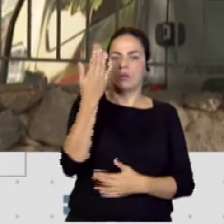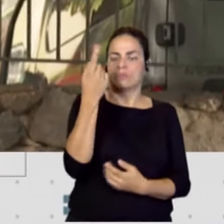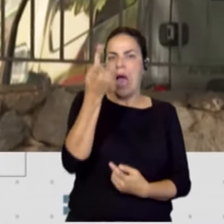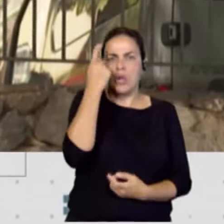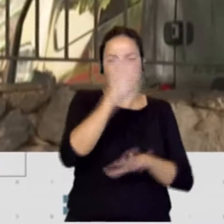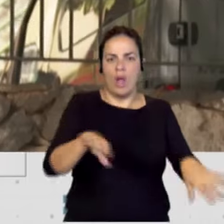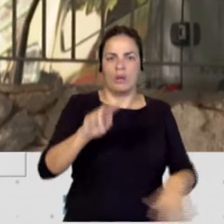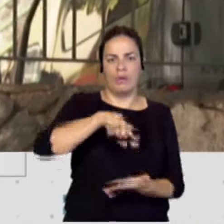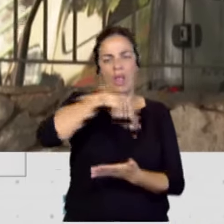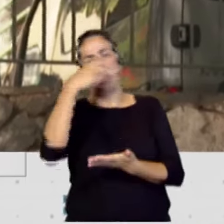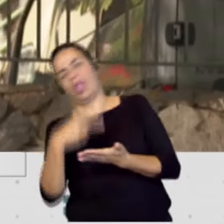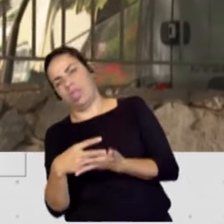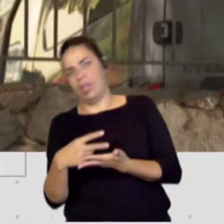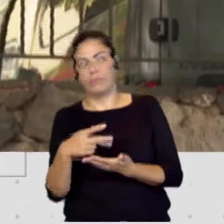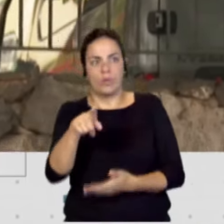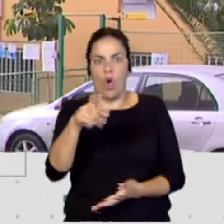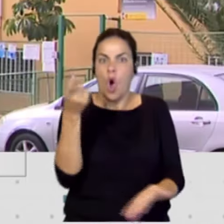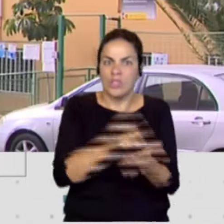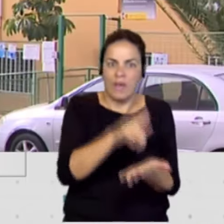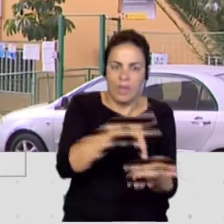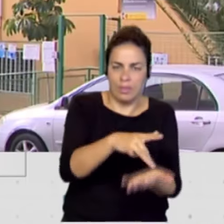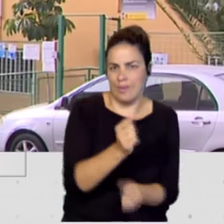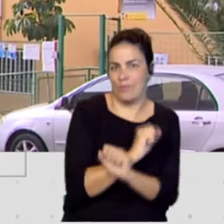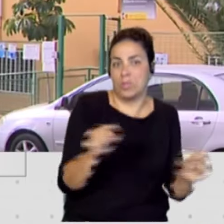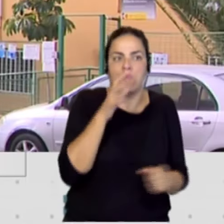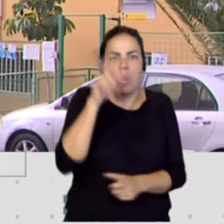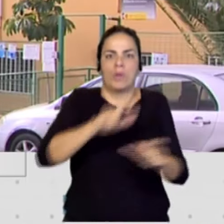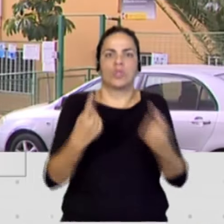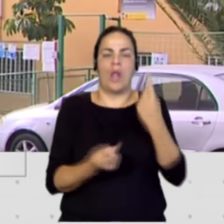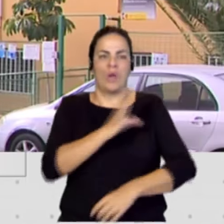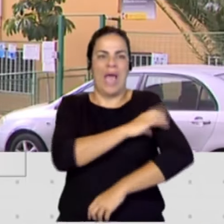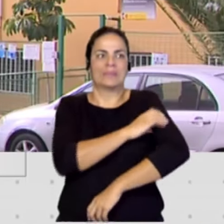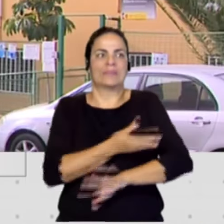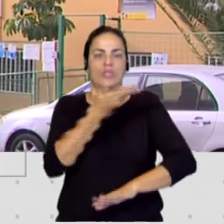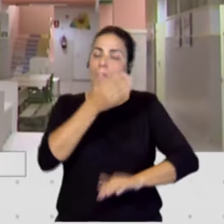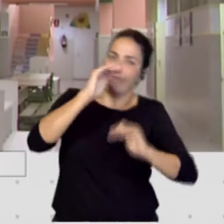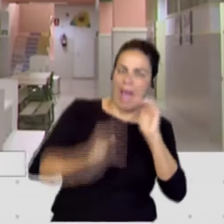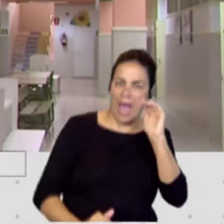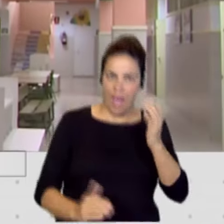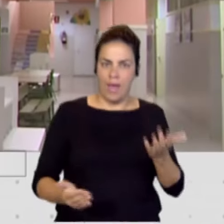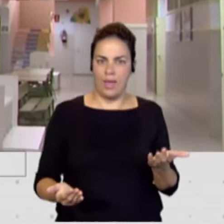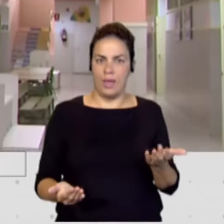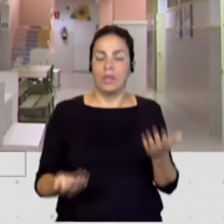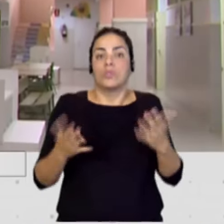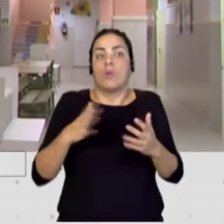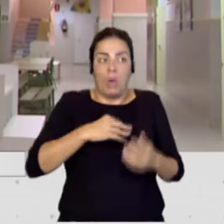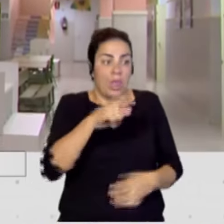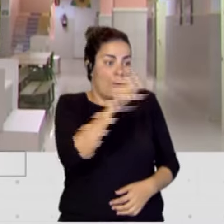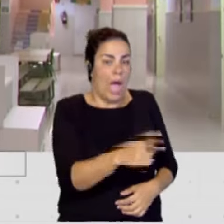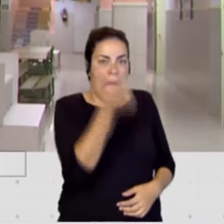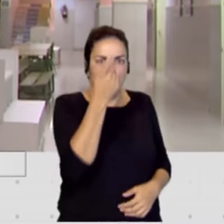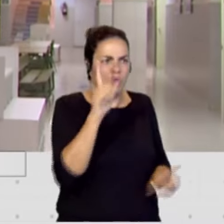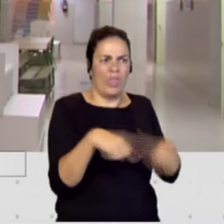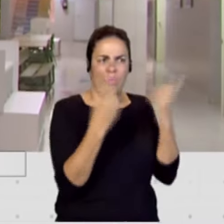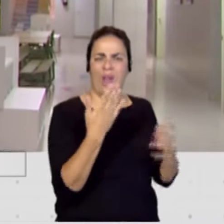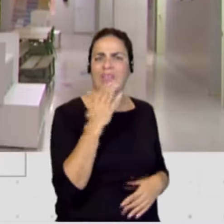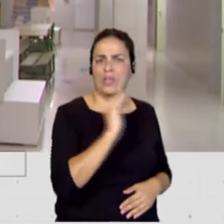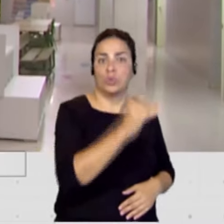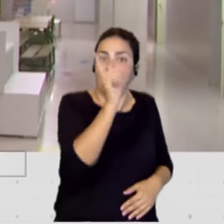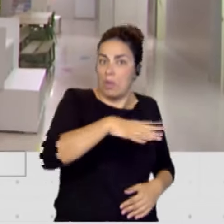personas que tenemos la tensión baja por ponerte un ejemplo pues un chaval tenga la edad que tenga Pues también lo puede sufrir hay otros que no